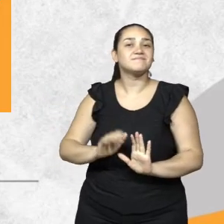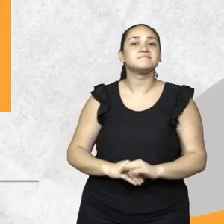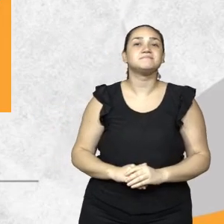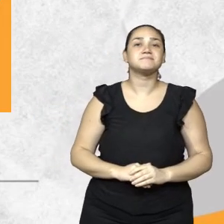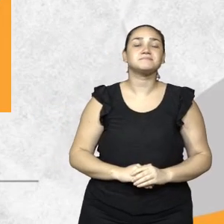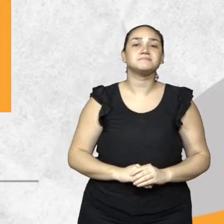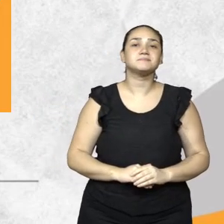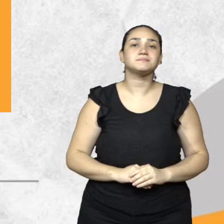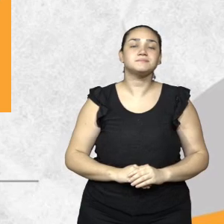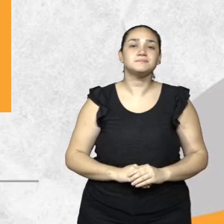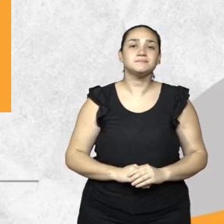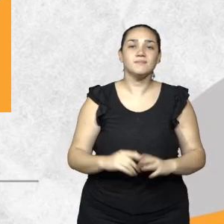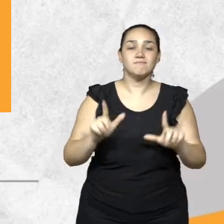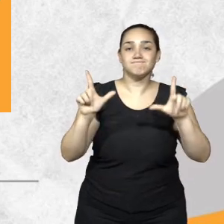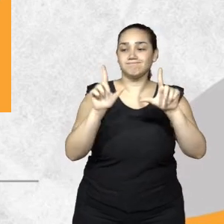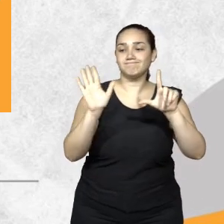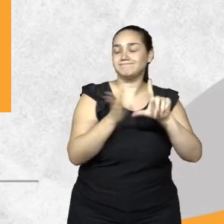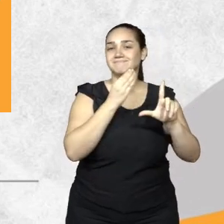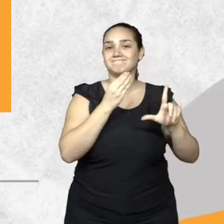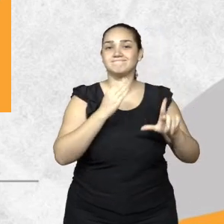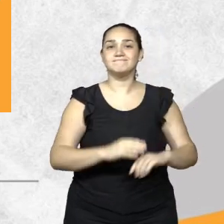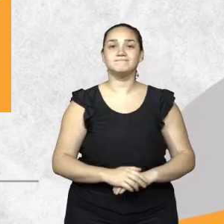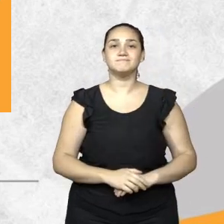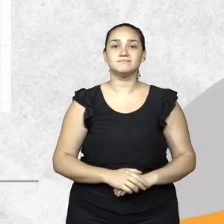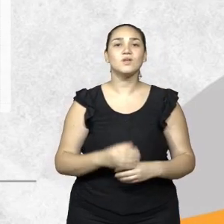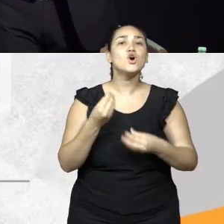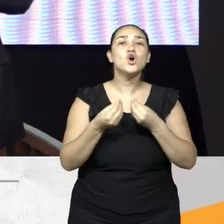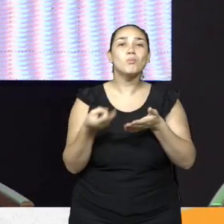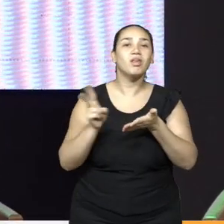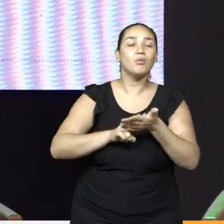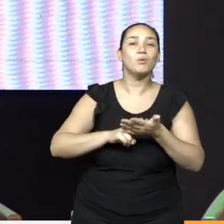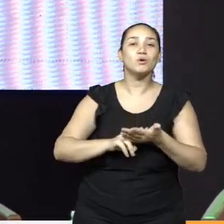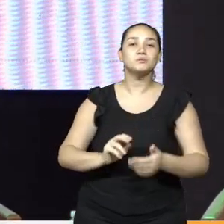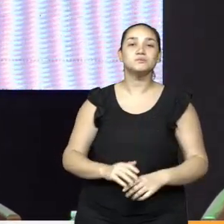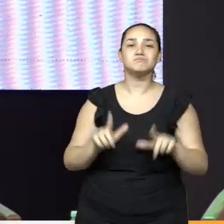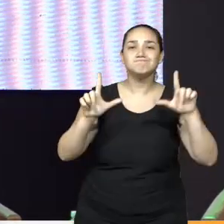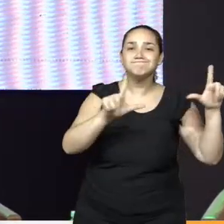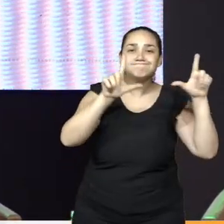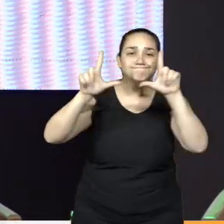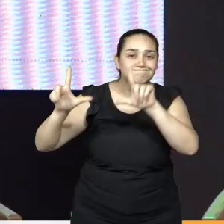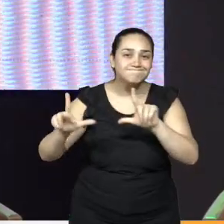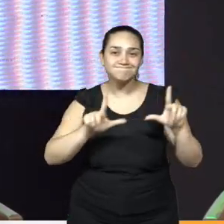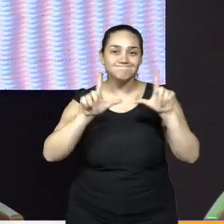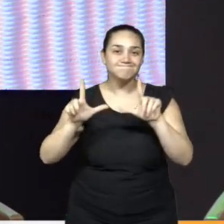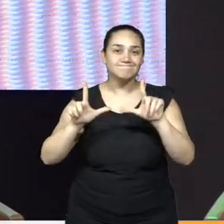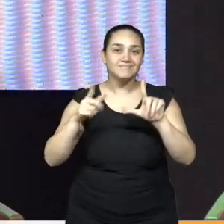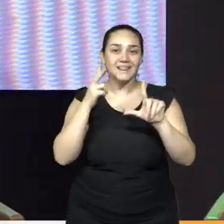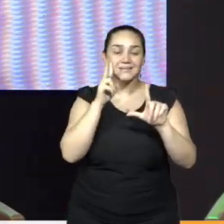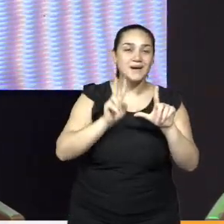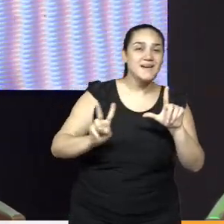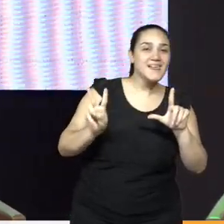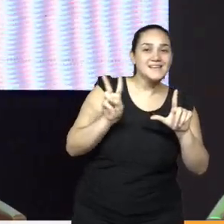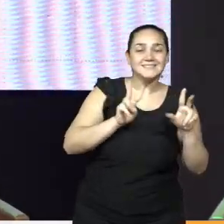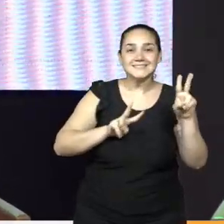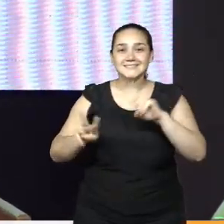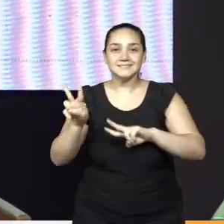no. Se me fue. ¿Cómo me devuelvo? Ahí. Vamos a ver.